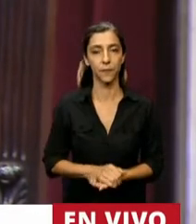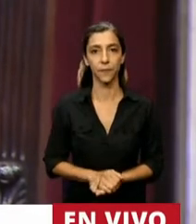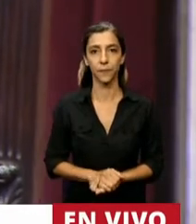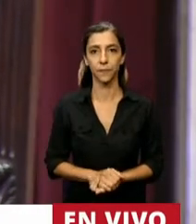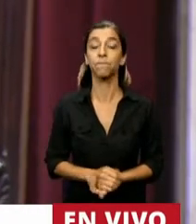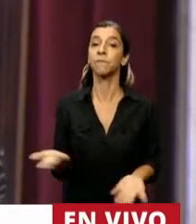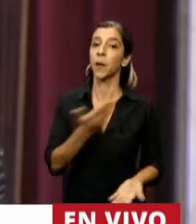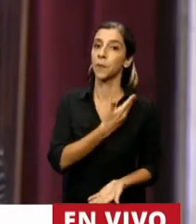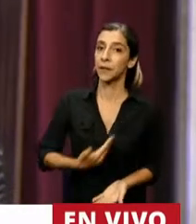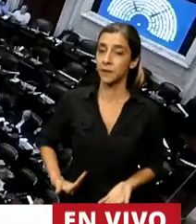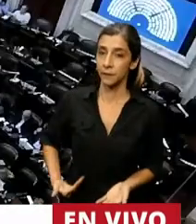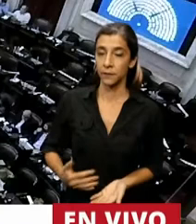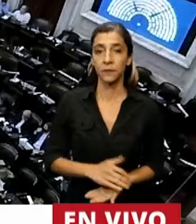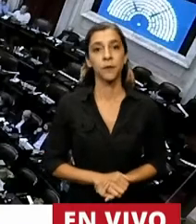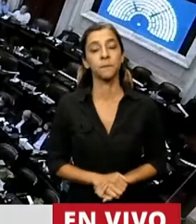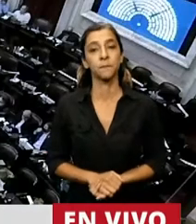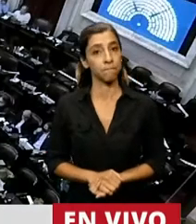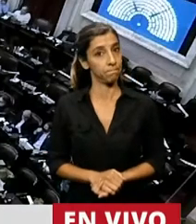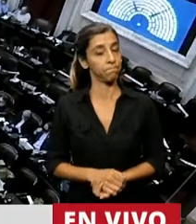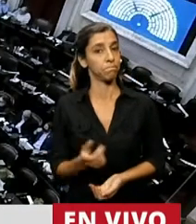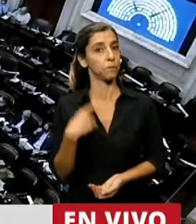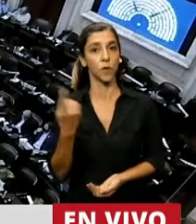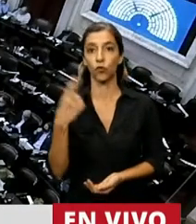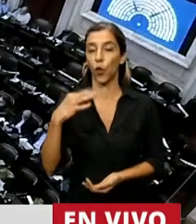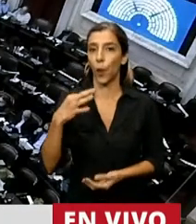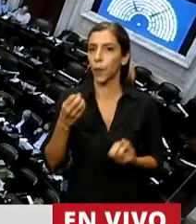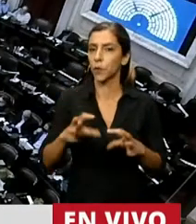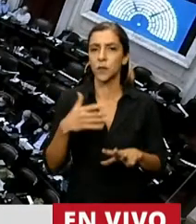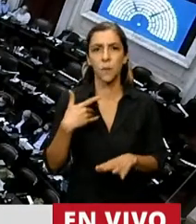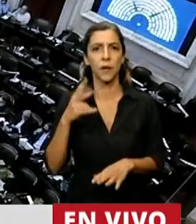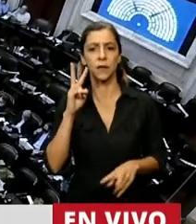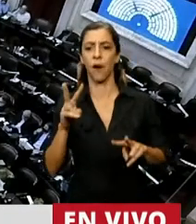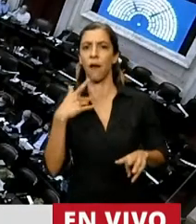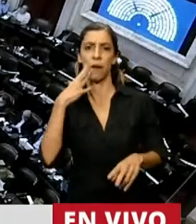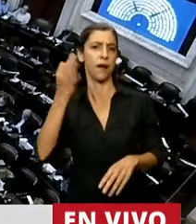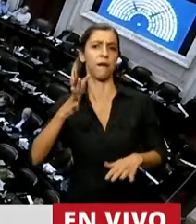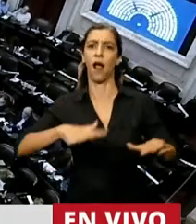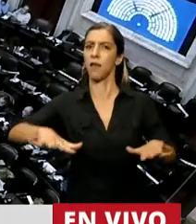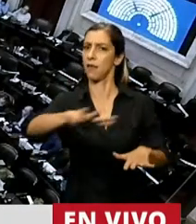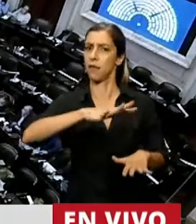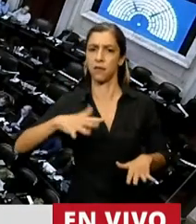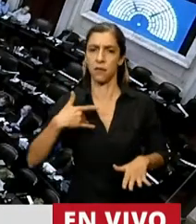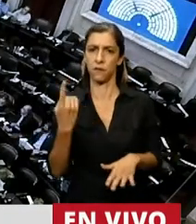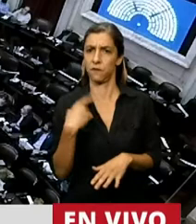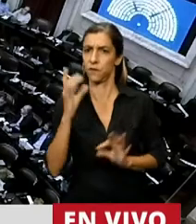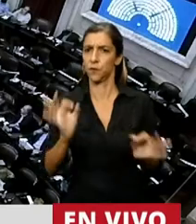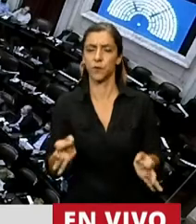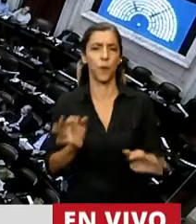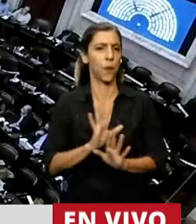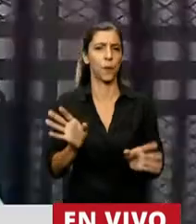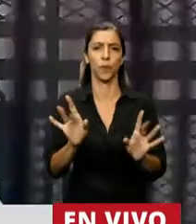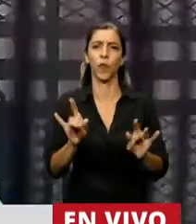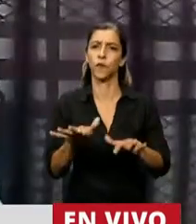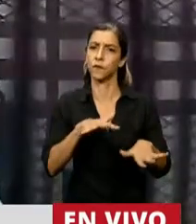Señor presidente, tenemos que partir de una realidad que es muy dura. La inmensa mayoría de